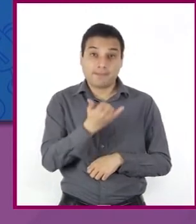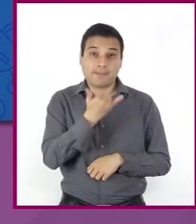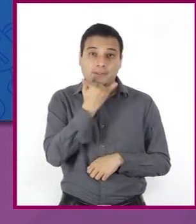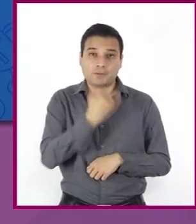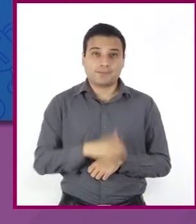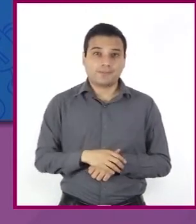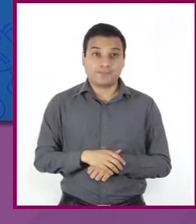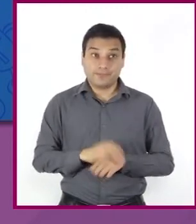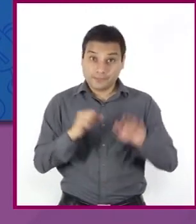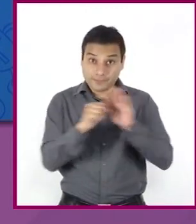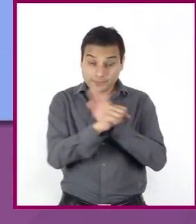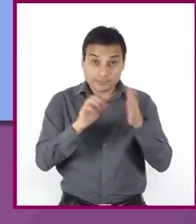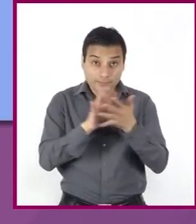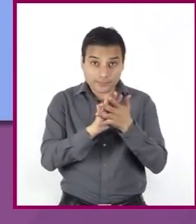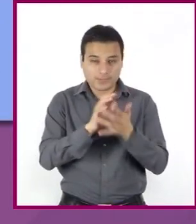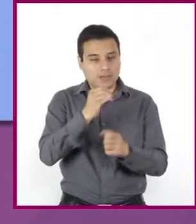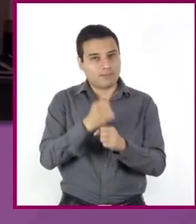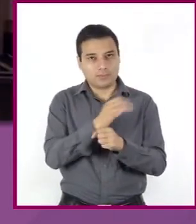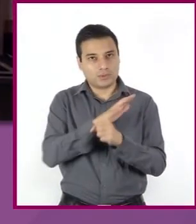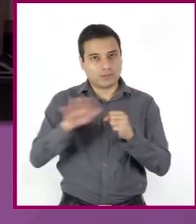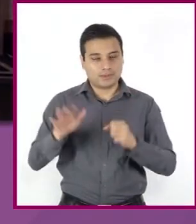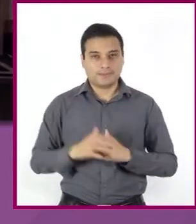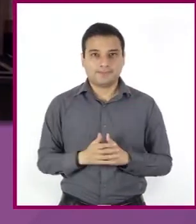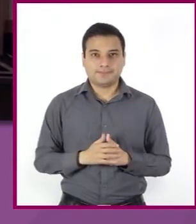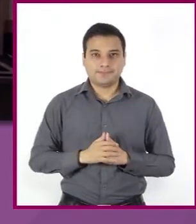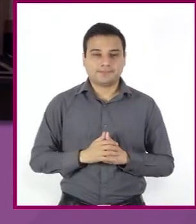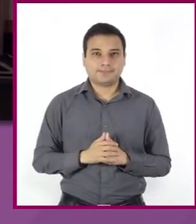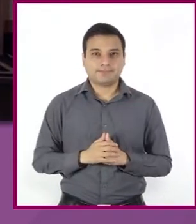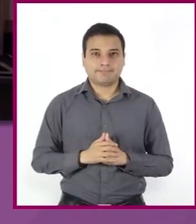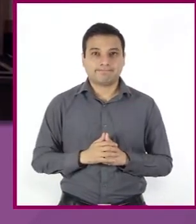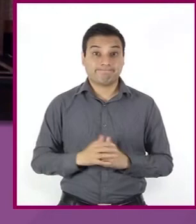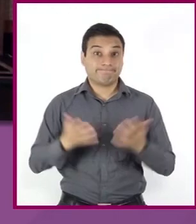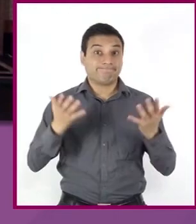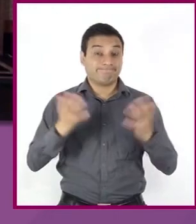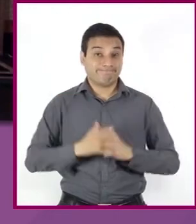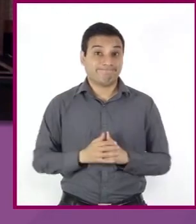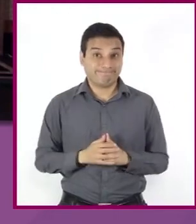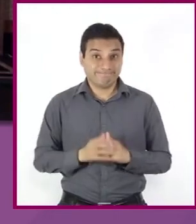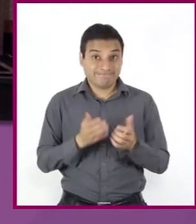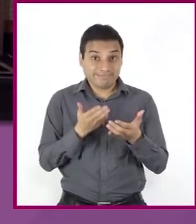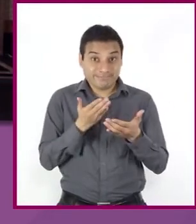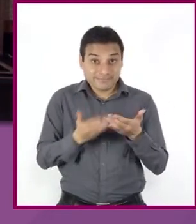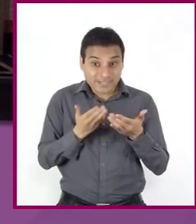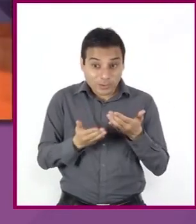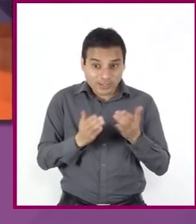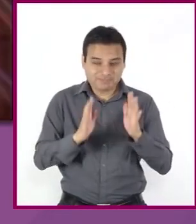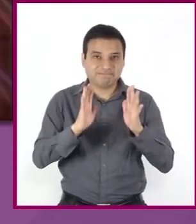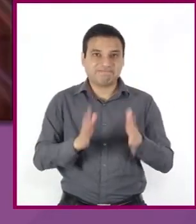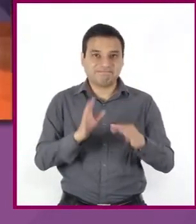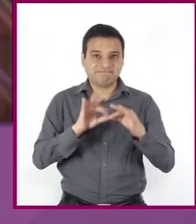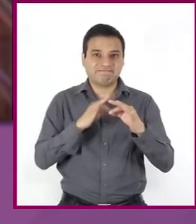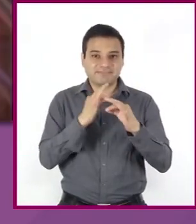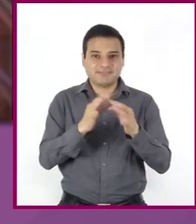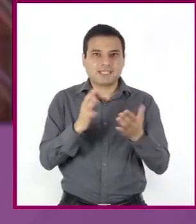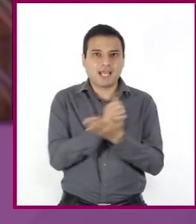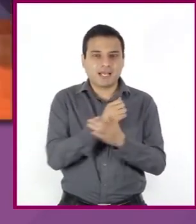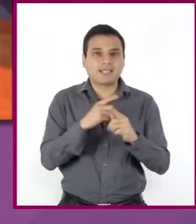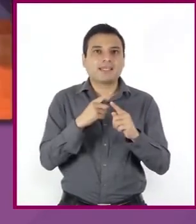imposible que cumpla su condena. Ha llegado la hora esperada. El ganador es